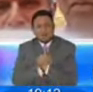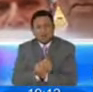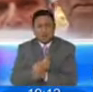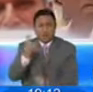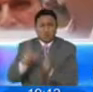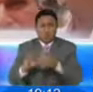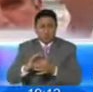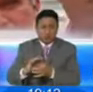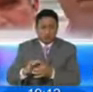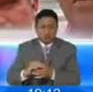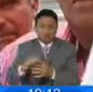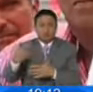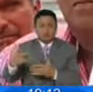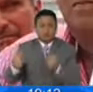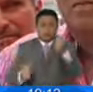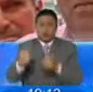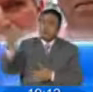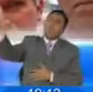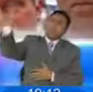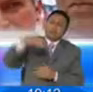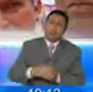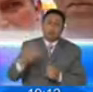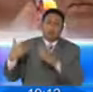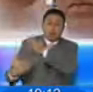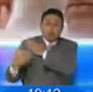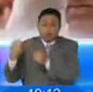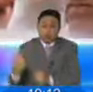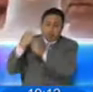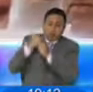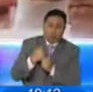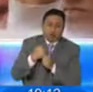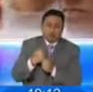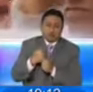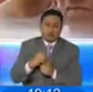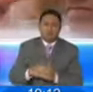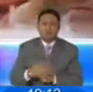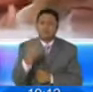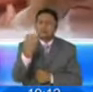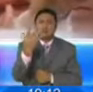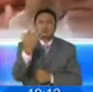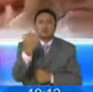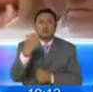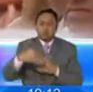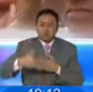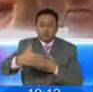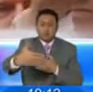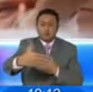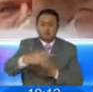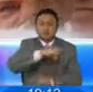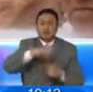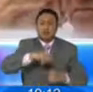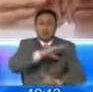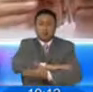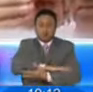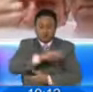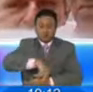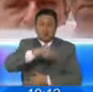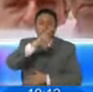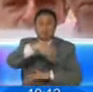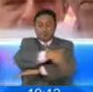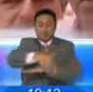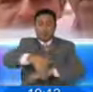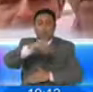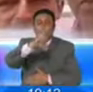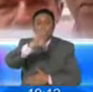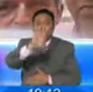Bucaram, lo va a hacer bajar del carro, seguramente en hombros lo van a traer 14, 15 cuadras hasta llegar a la plataforma, que es aquí la 24